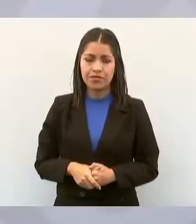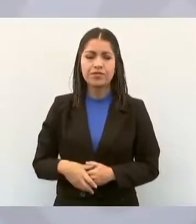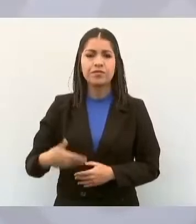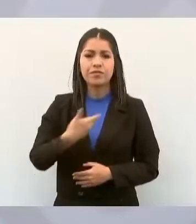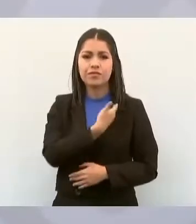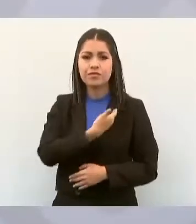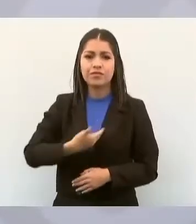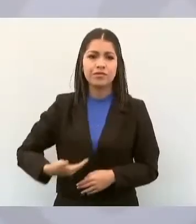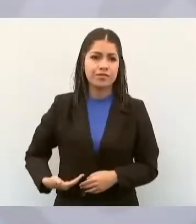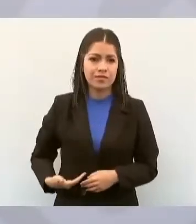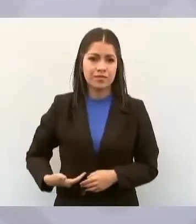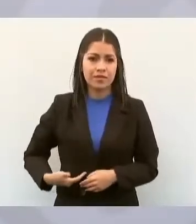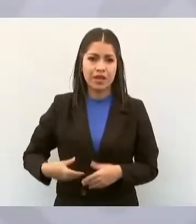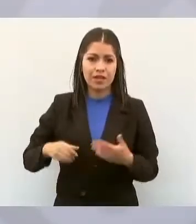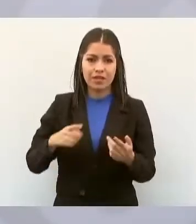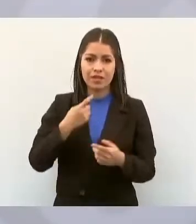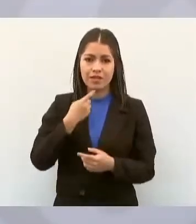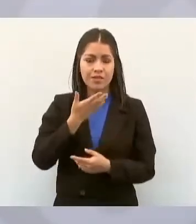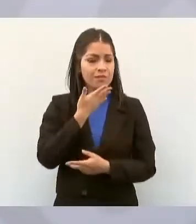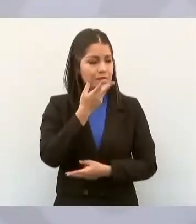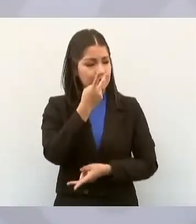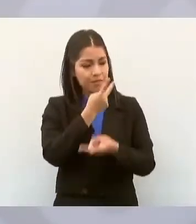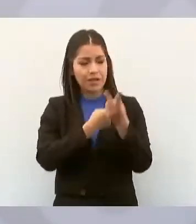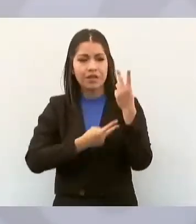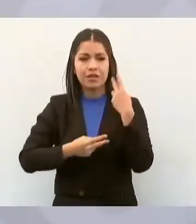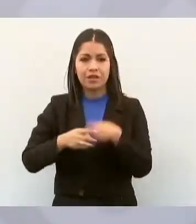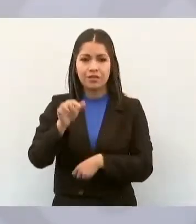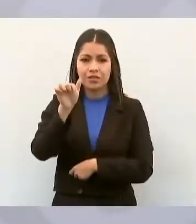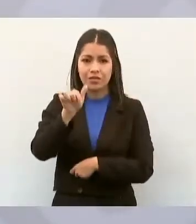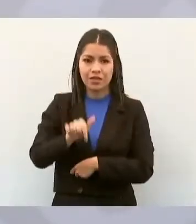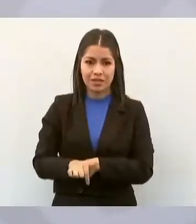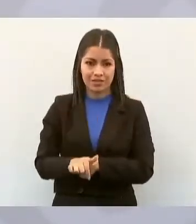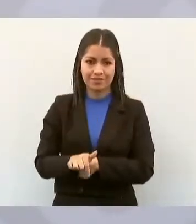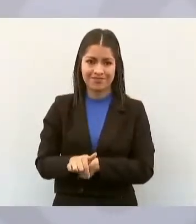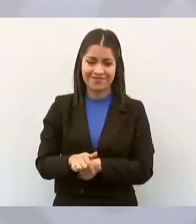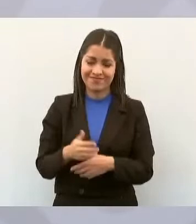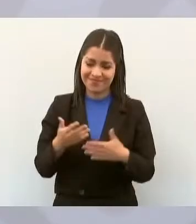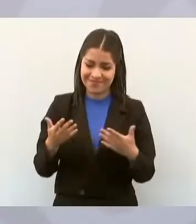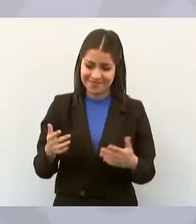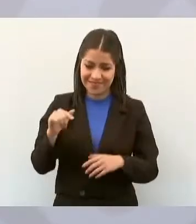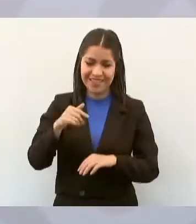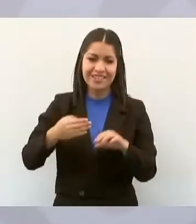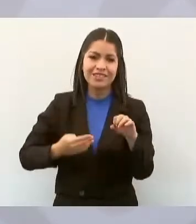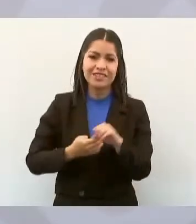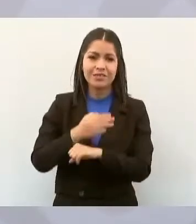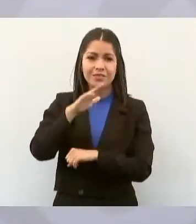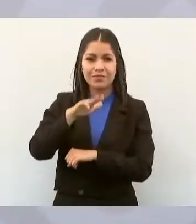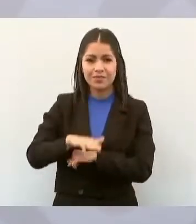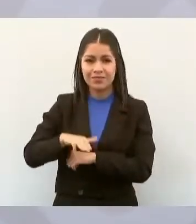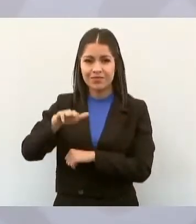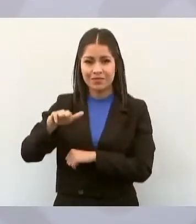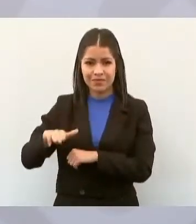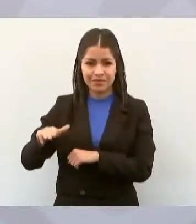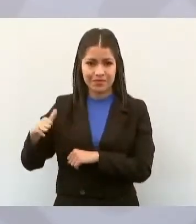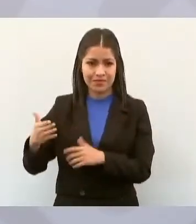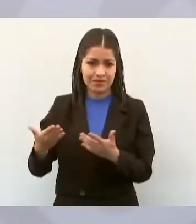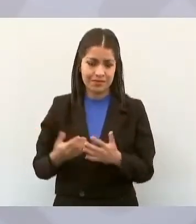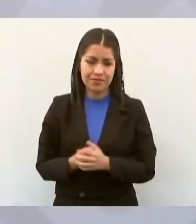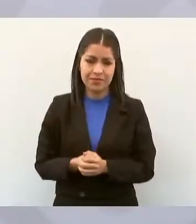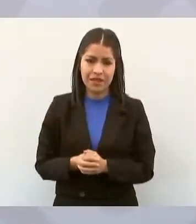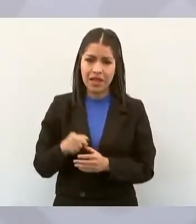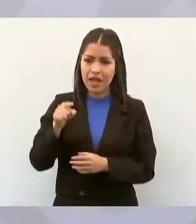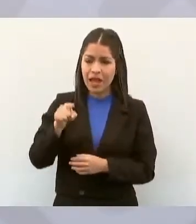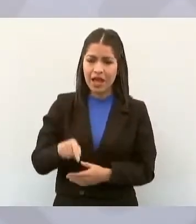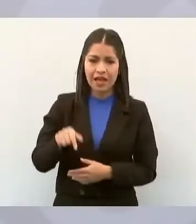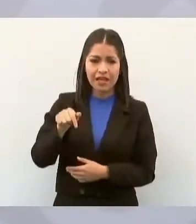Presidente Andrés Manuel López Obrador, sea usted bienvenido nuevamente a el estado de Michoacán de Ocampo, tierra